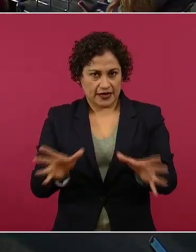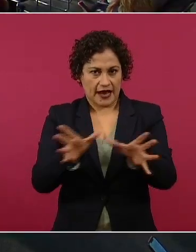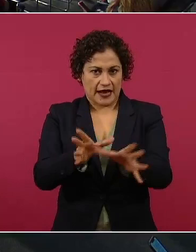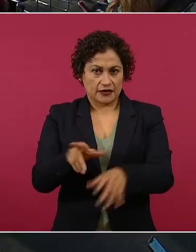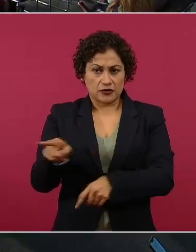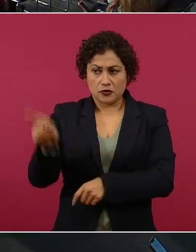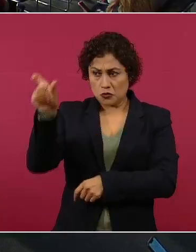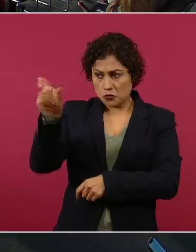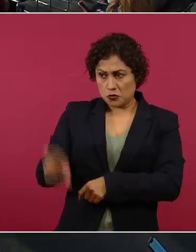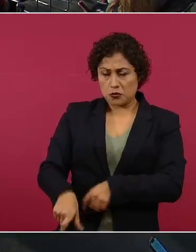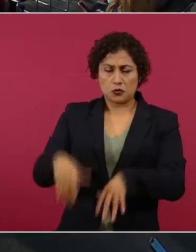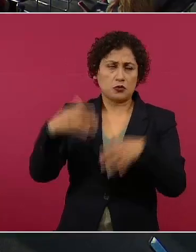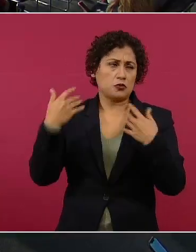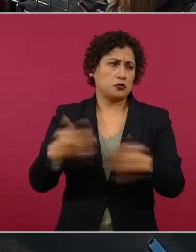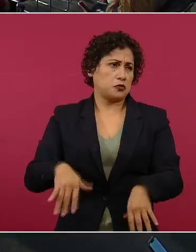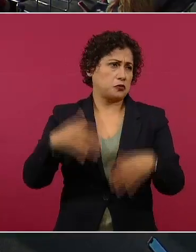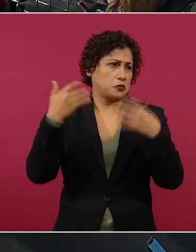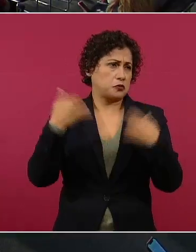experto